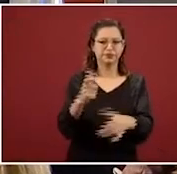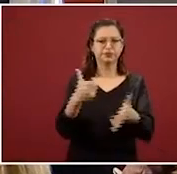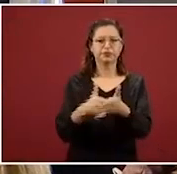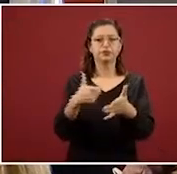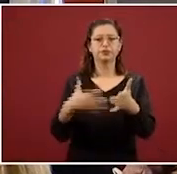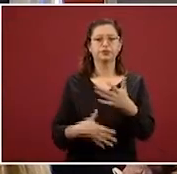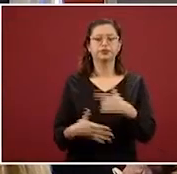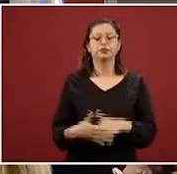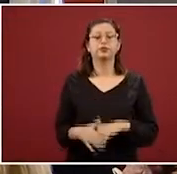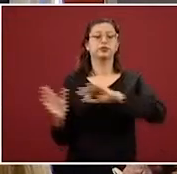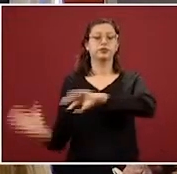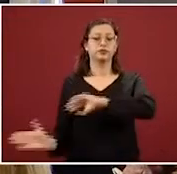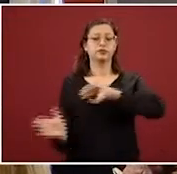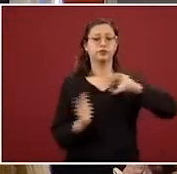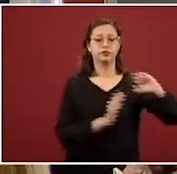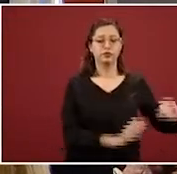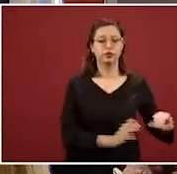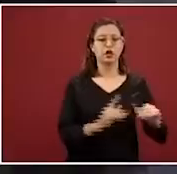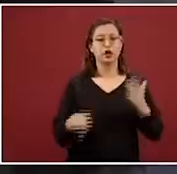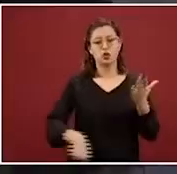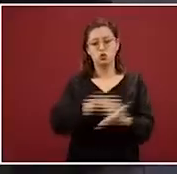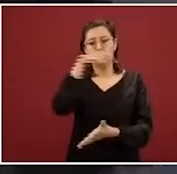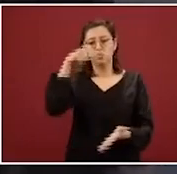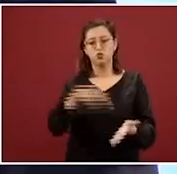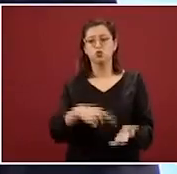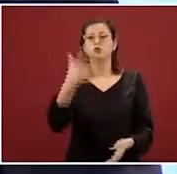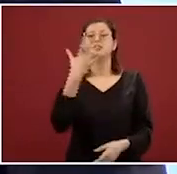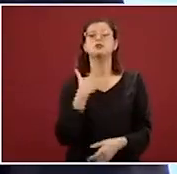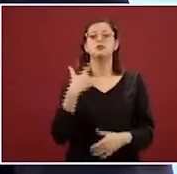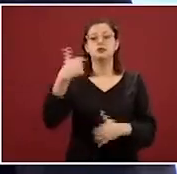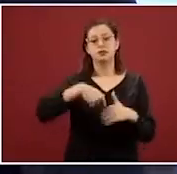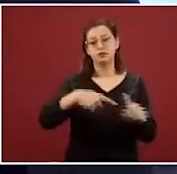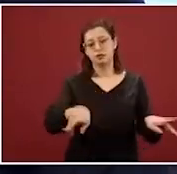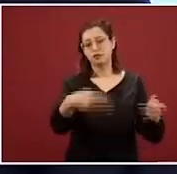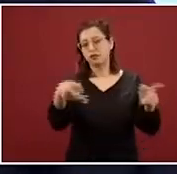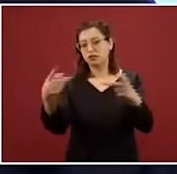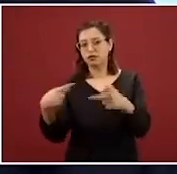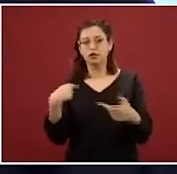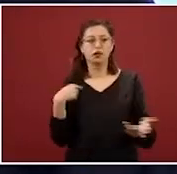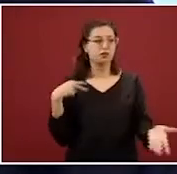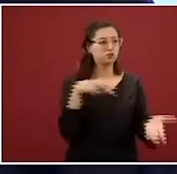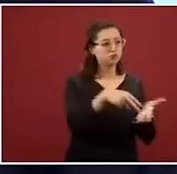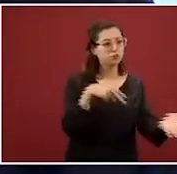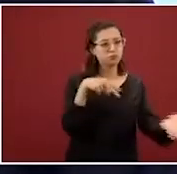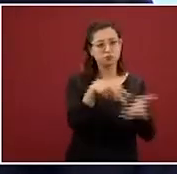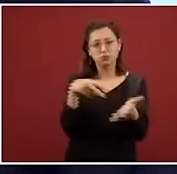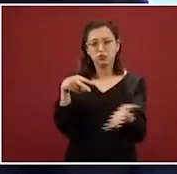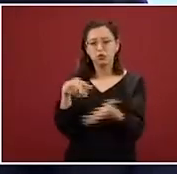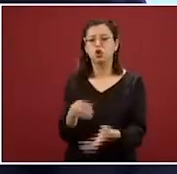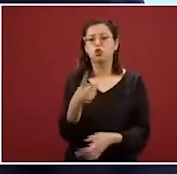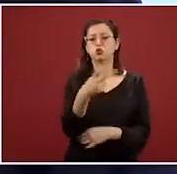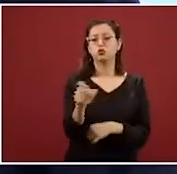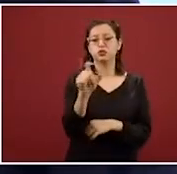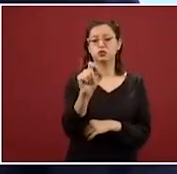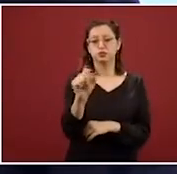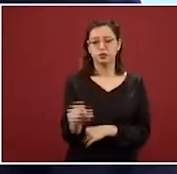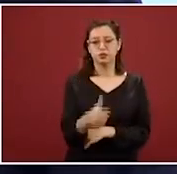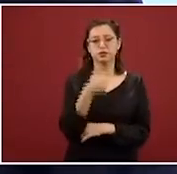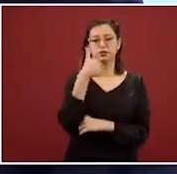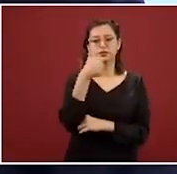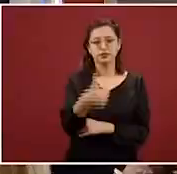de verificación atendimos 226 denuncias a través